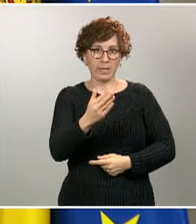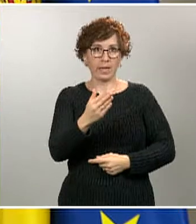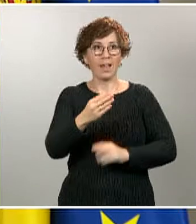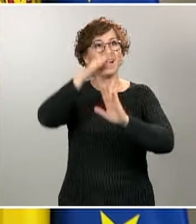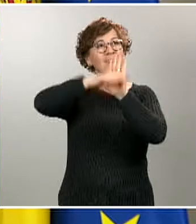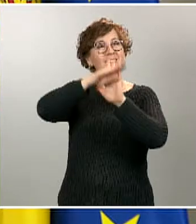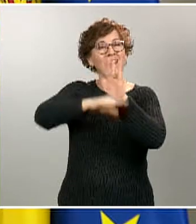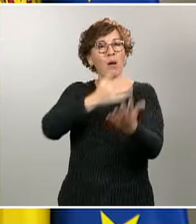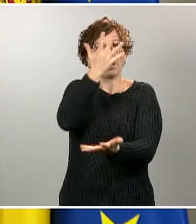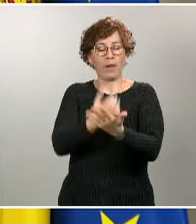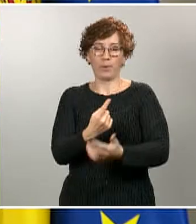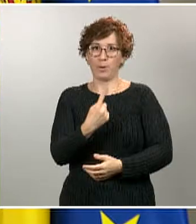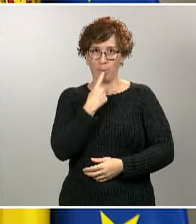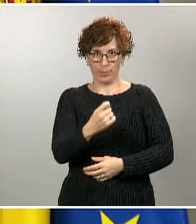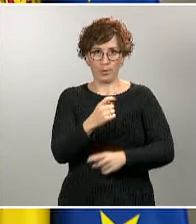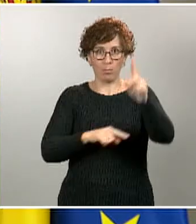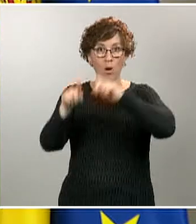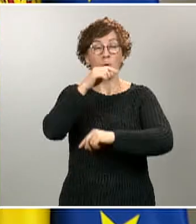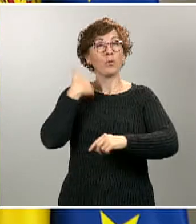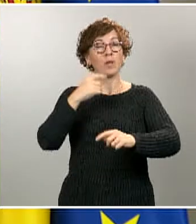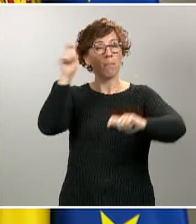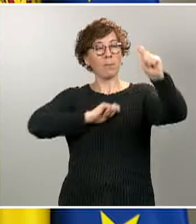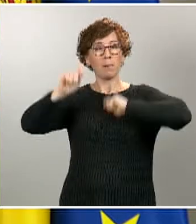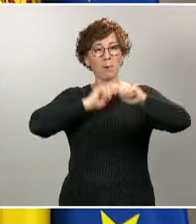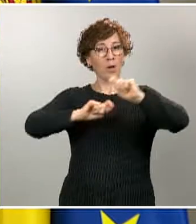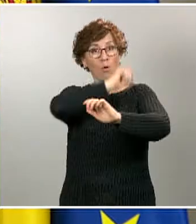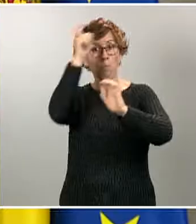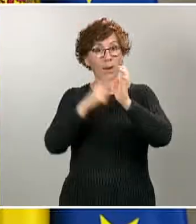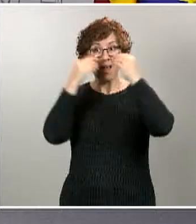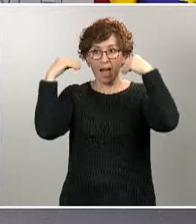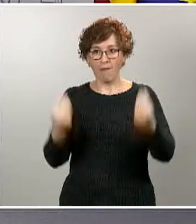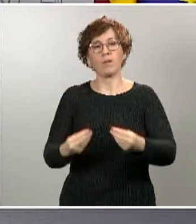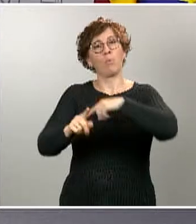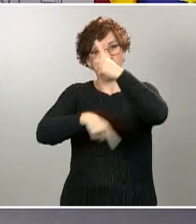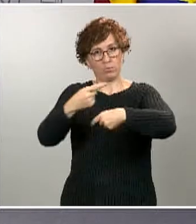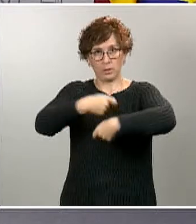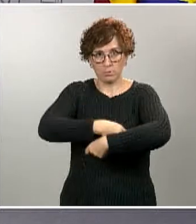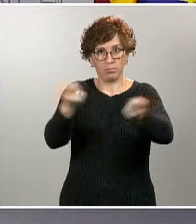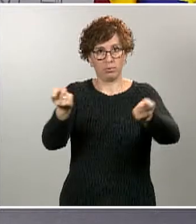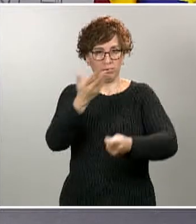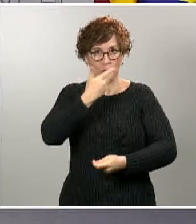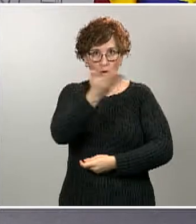los recibamos todos los analizaremos y los daremos a conocer. Gracias, ministro. Y sí, Esther, en